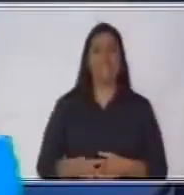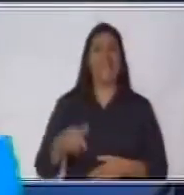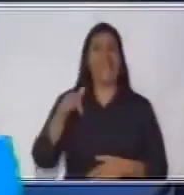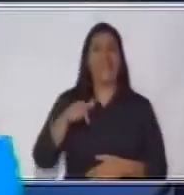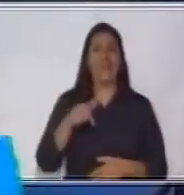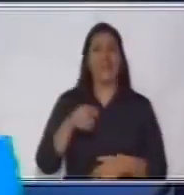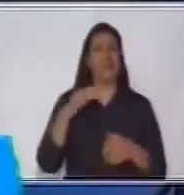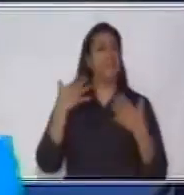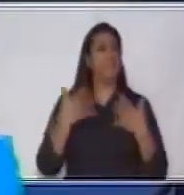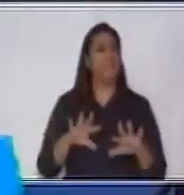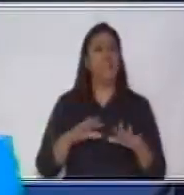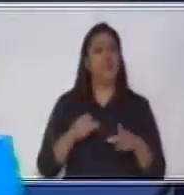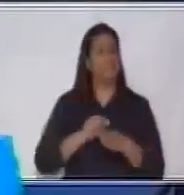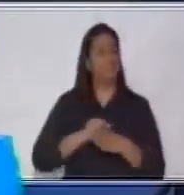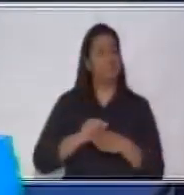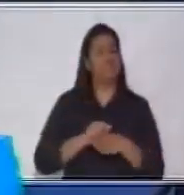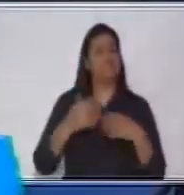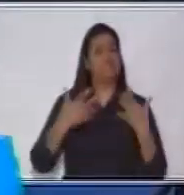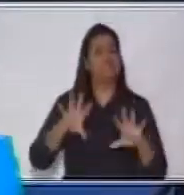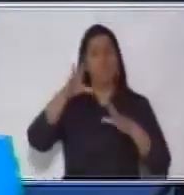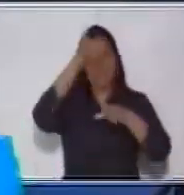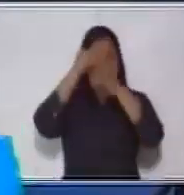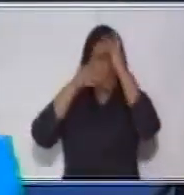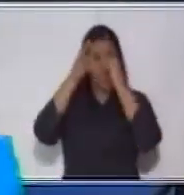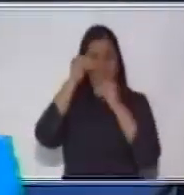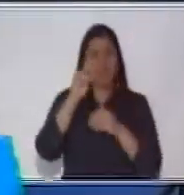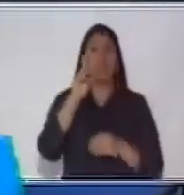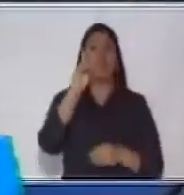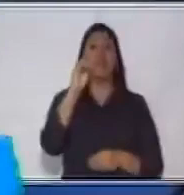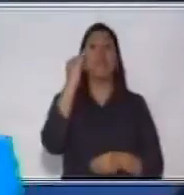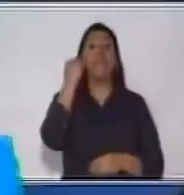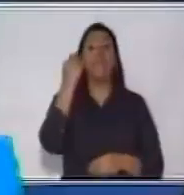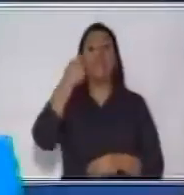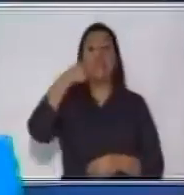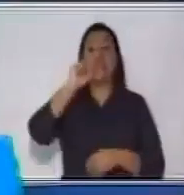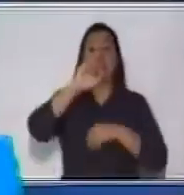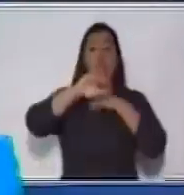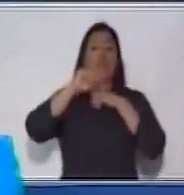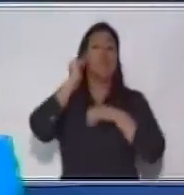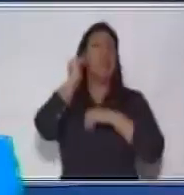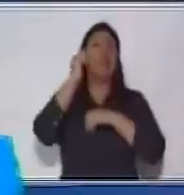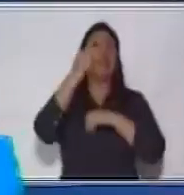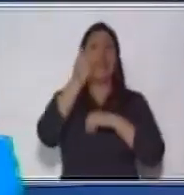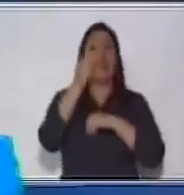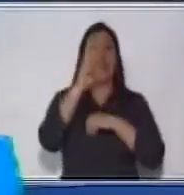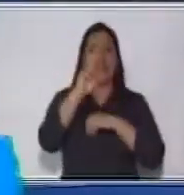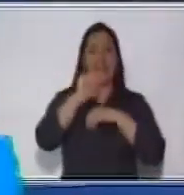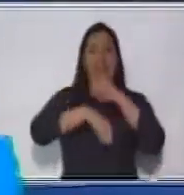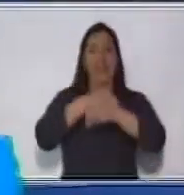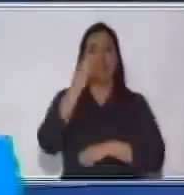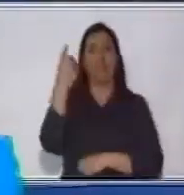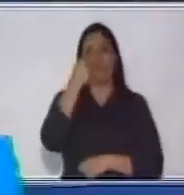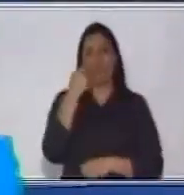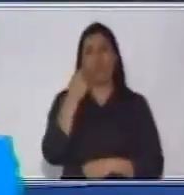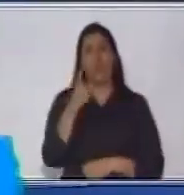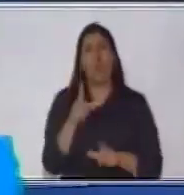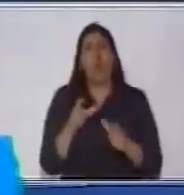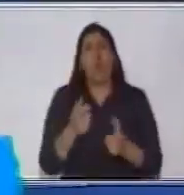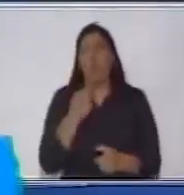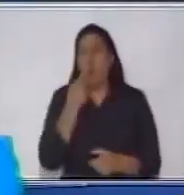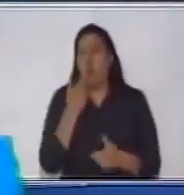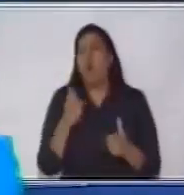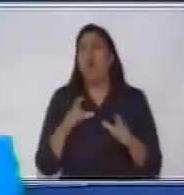hemos repasado y hemos aprendido también acerca de los dígrafos, su pronunciación y sus posibles combinaciones. Para